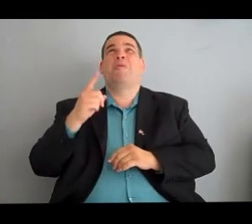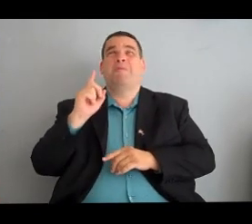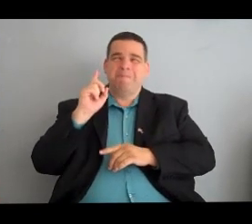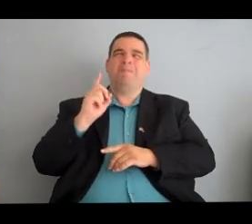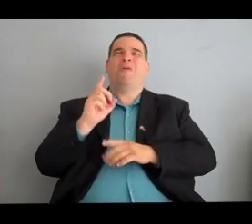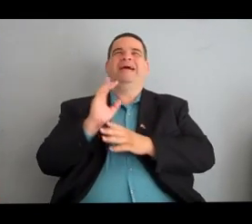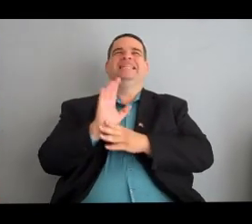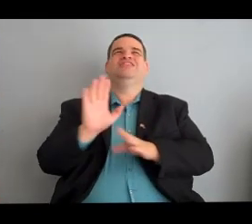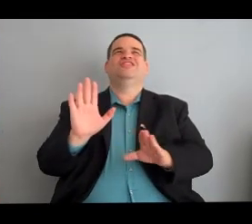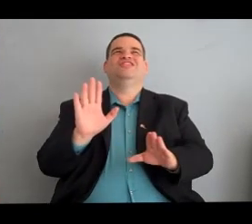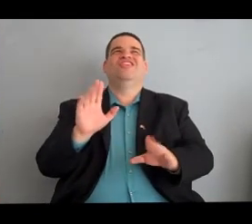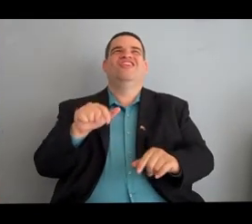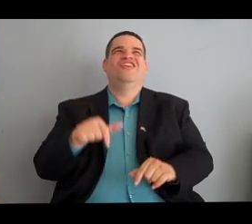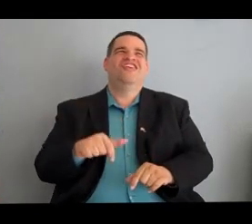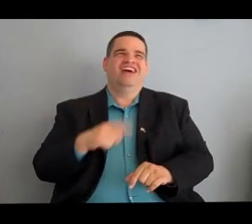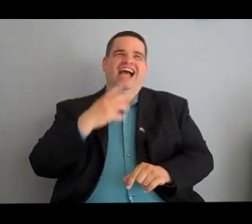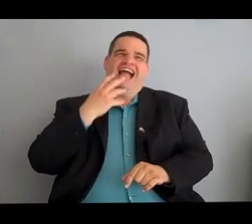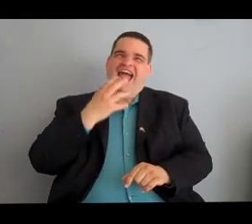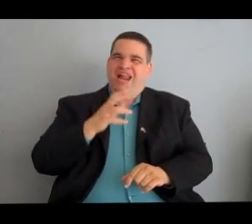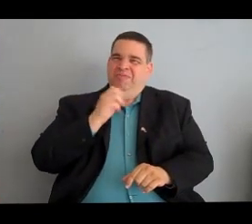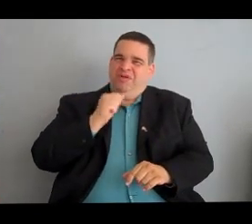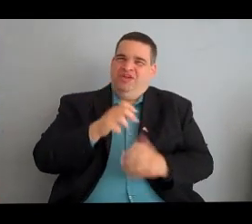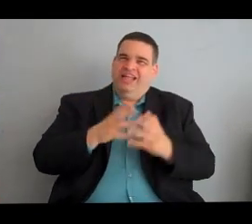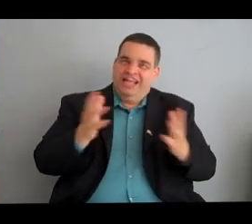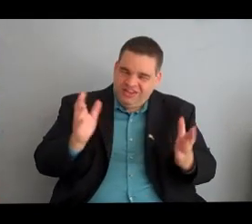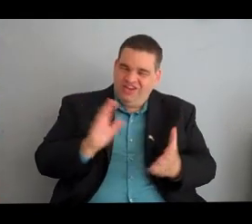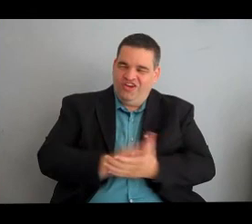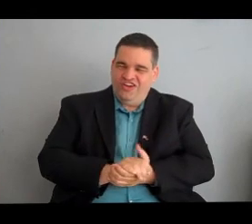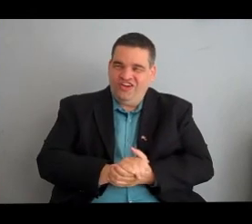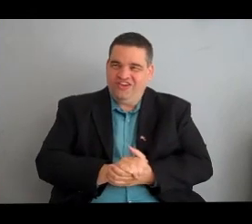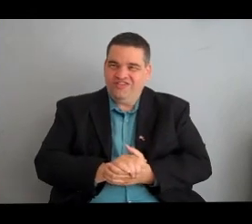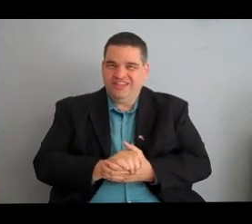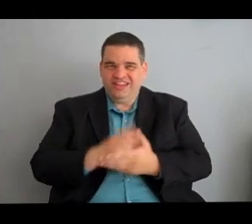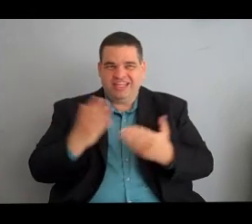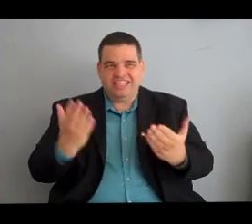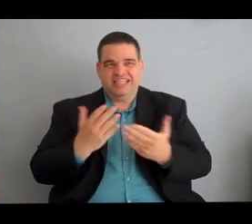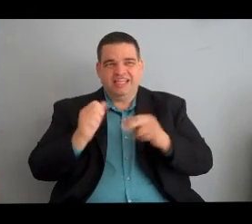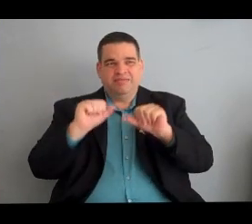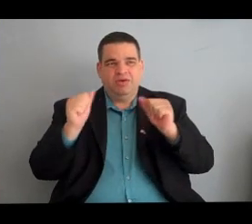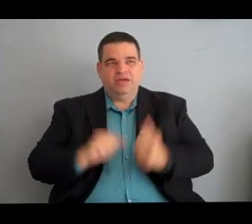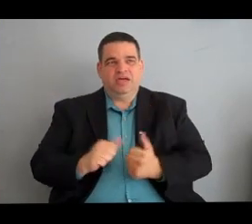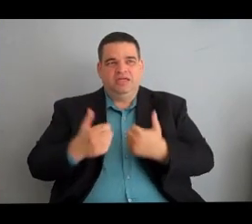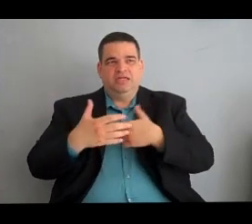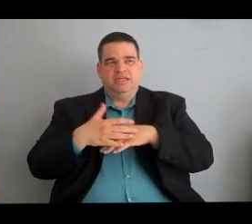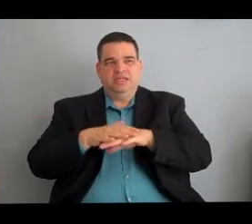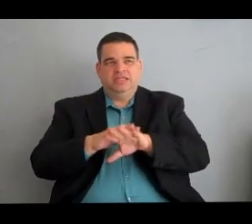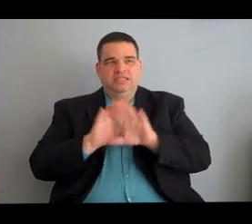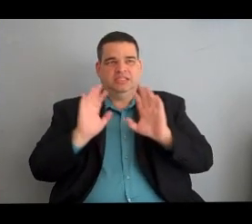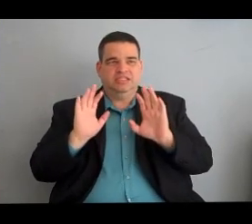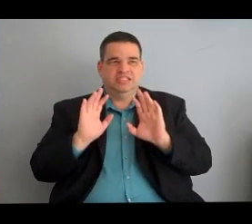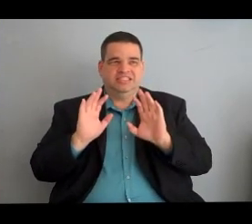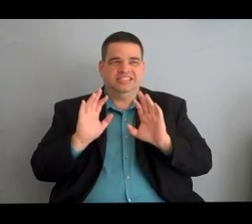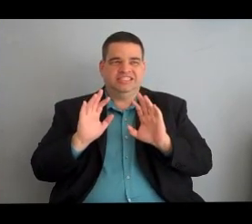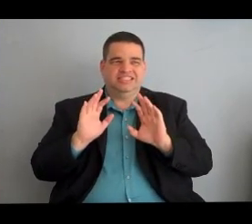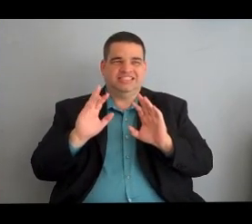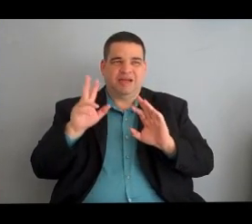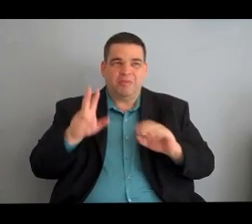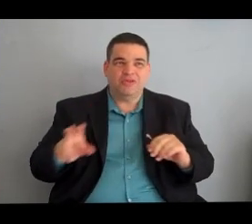Pero mira, aquí seguimos en Artefusión de viaje, porque es que nosotros estamos así como que, ¿verdad? Sí, programa